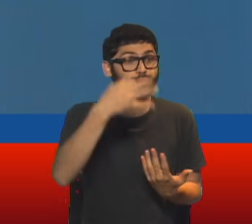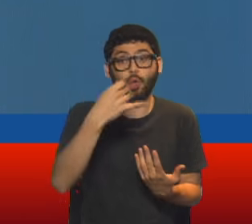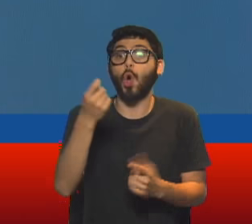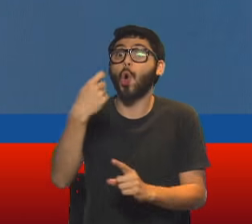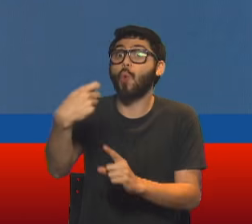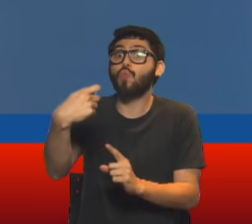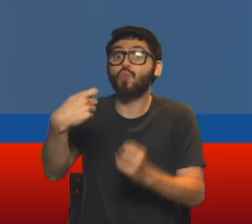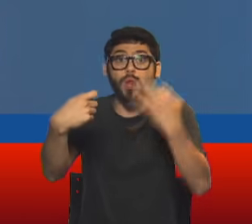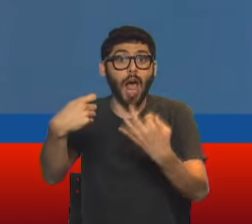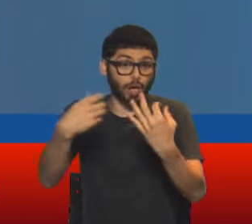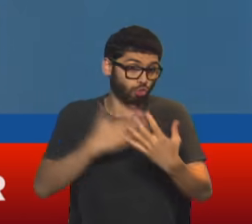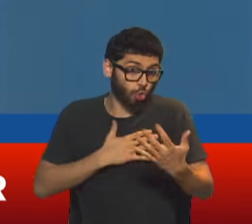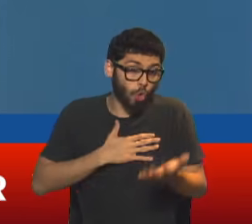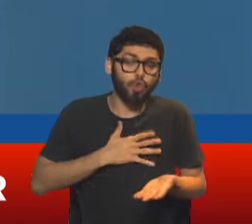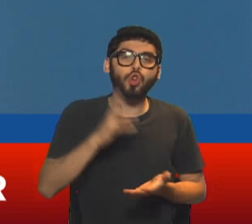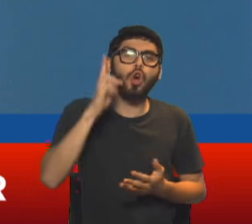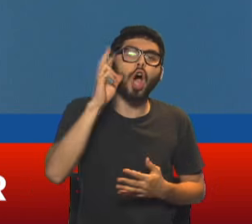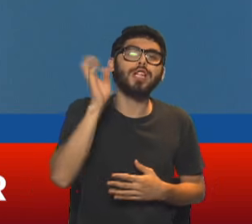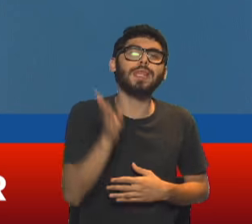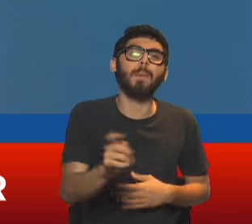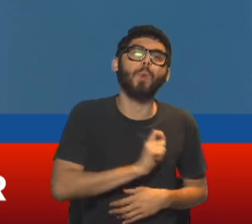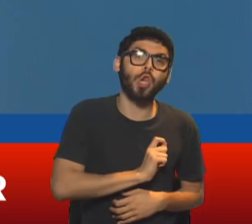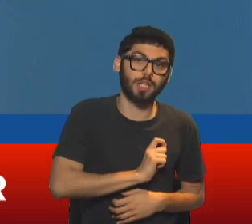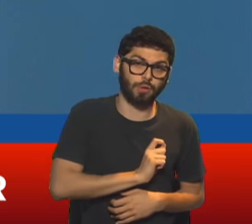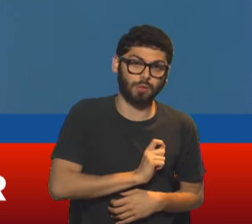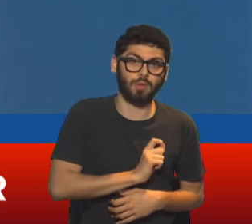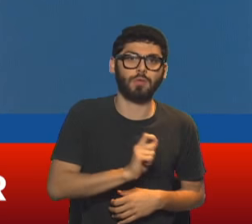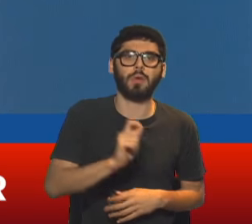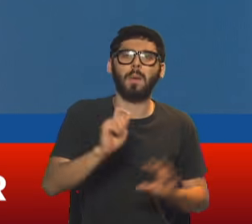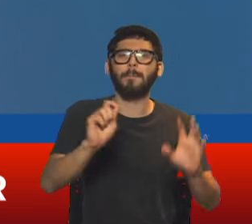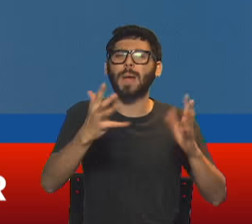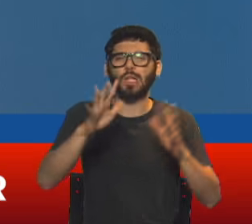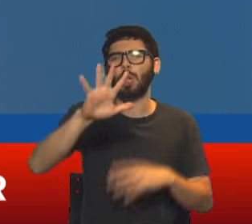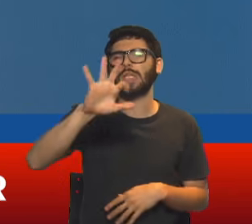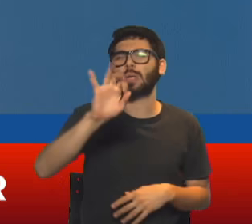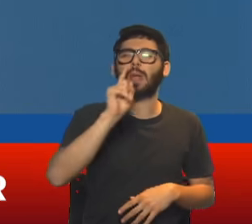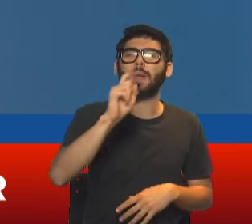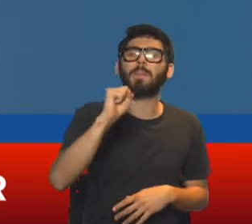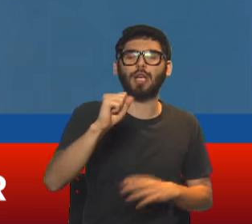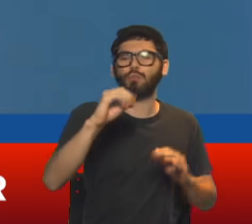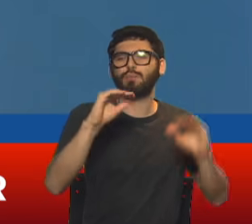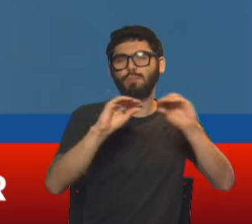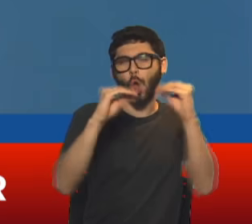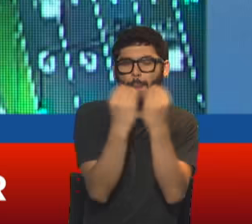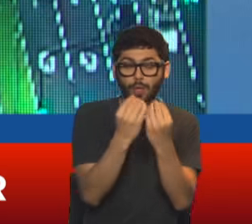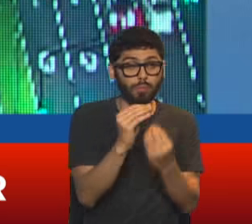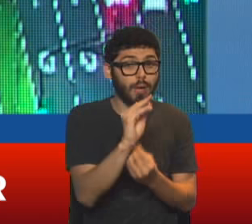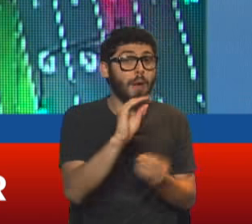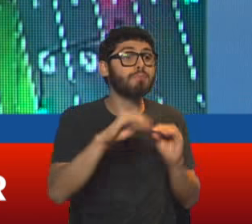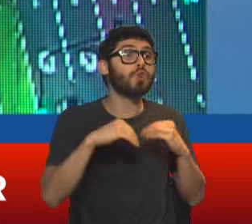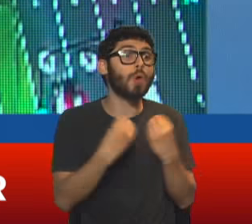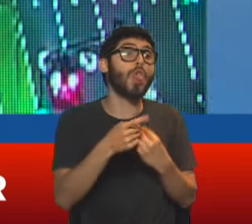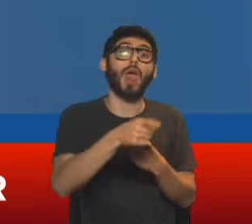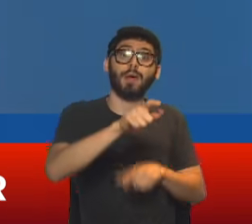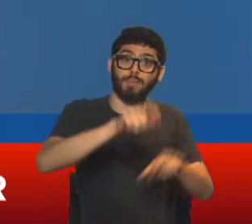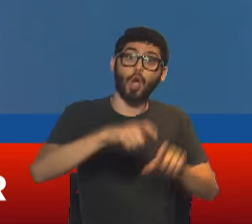y otra cosa importante que para que tengas una idea del promedio son 50 mil pesos pero otra cosa importante el promedio de este